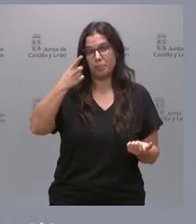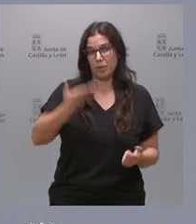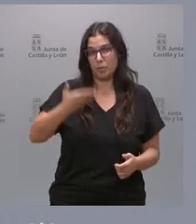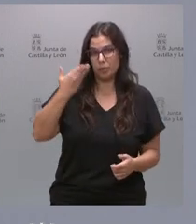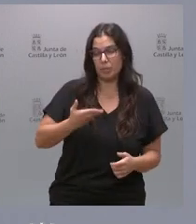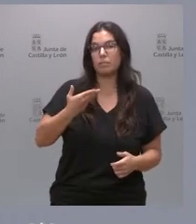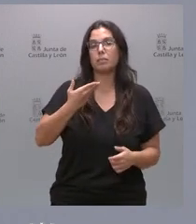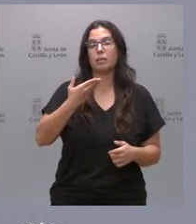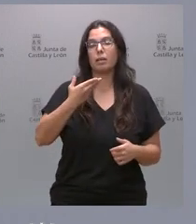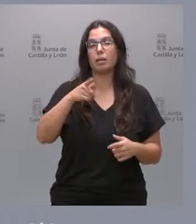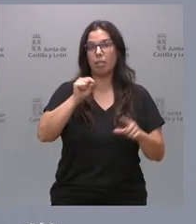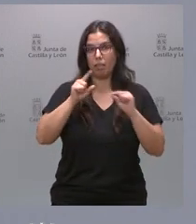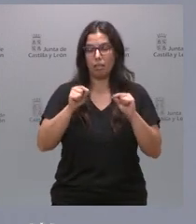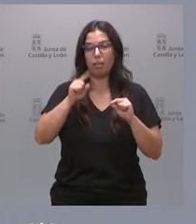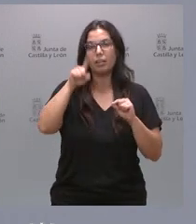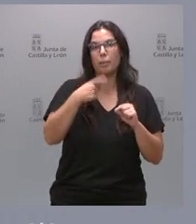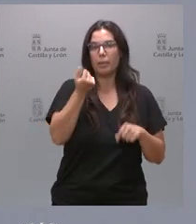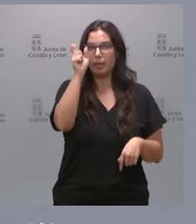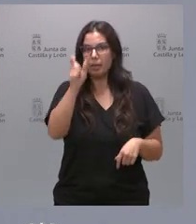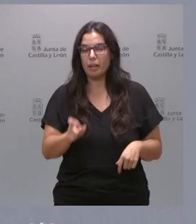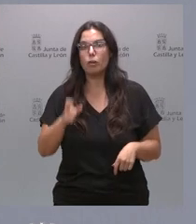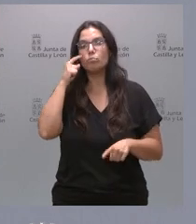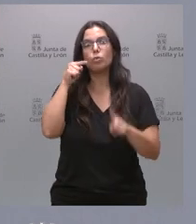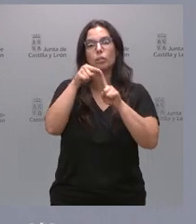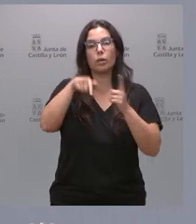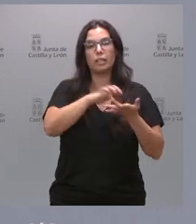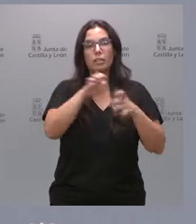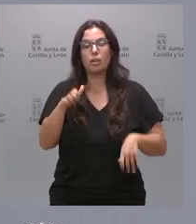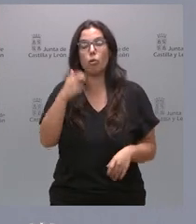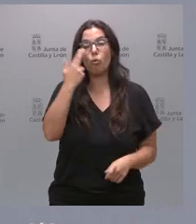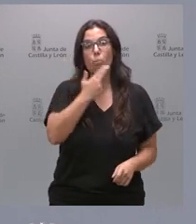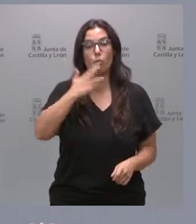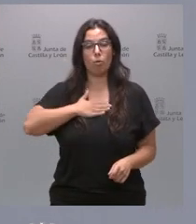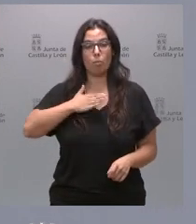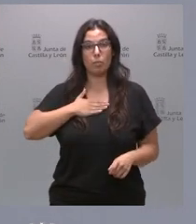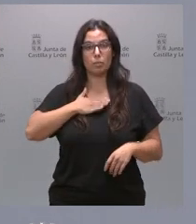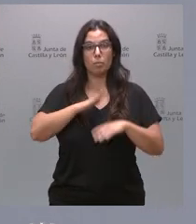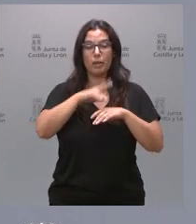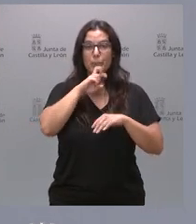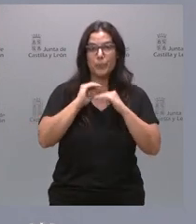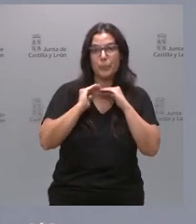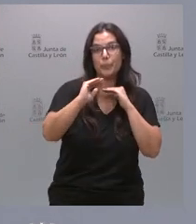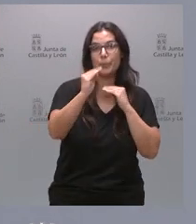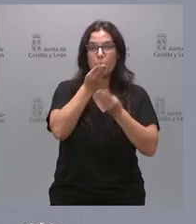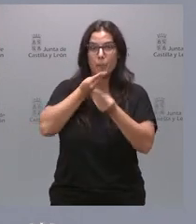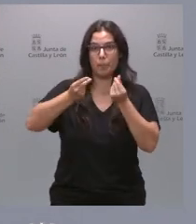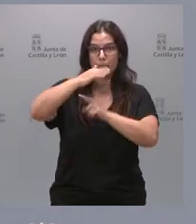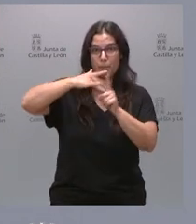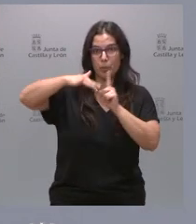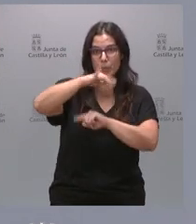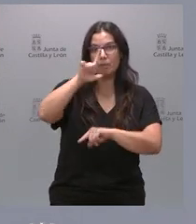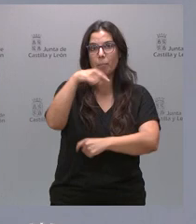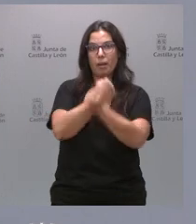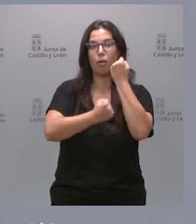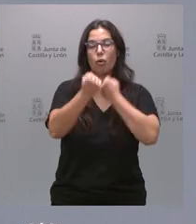cuantitativo es el hecho de reforzar en Castilla y león el compromiso con la sostenibilidad ambiental con la economía